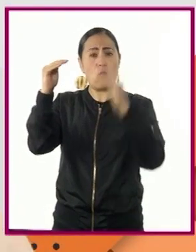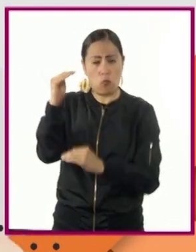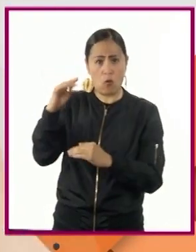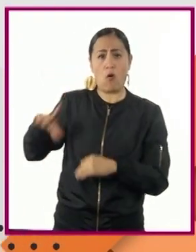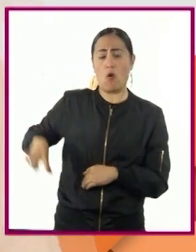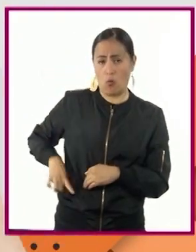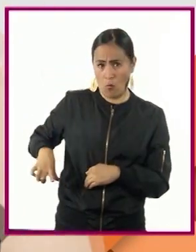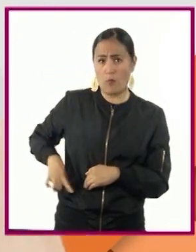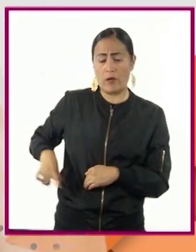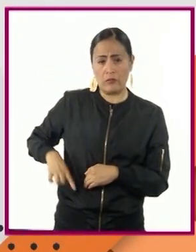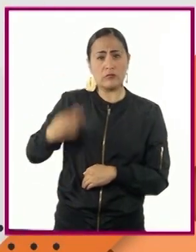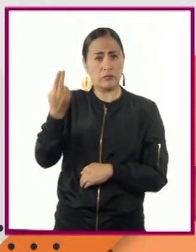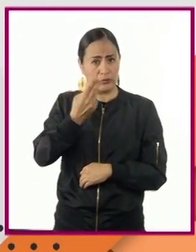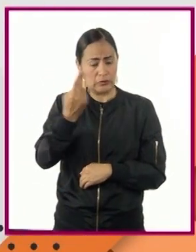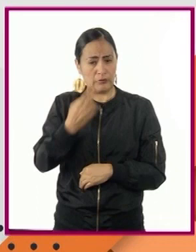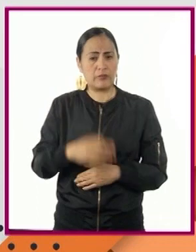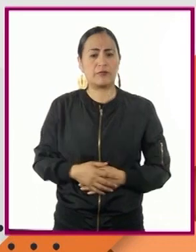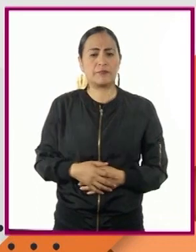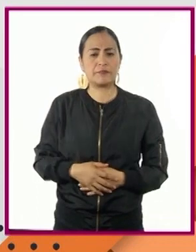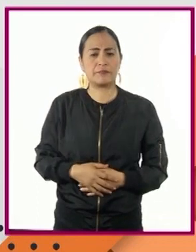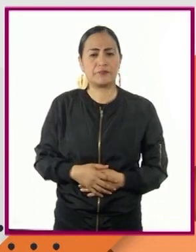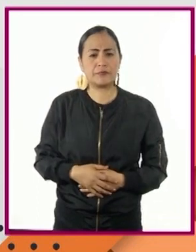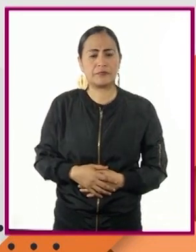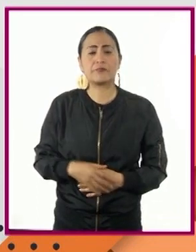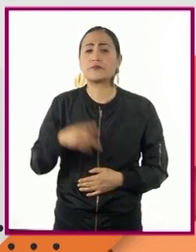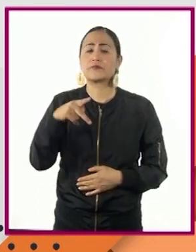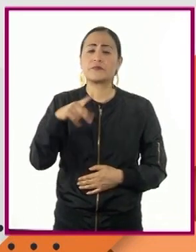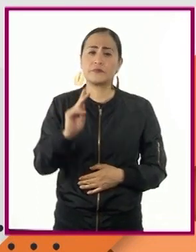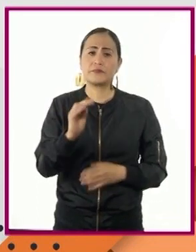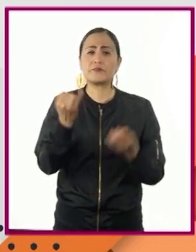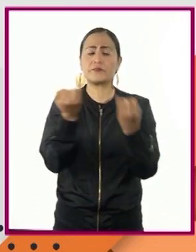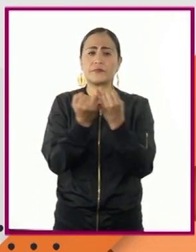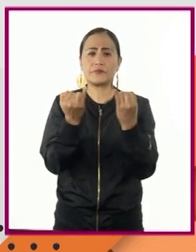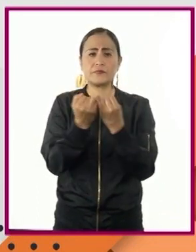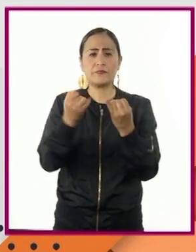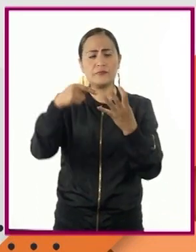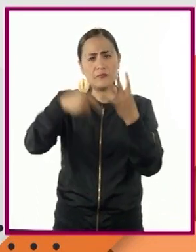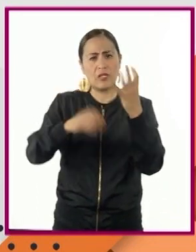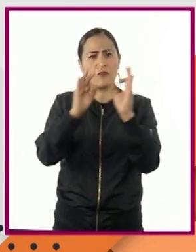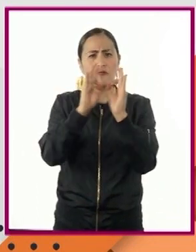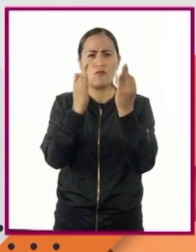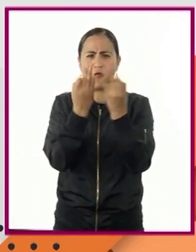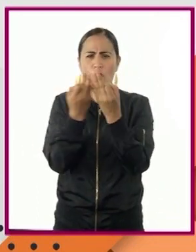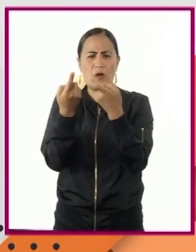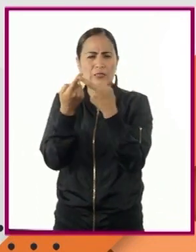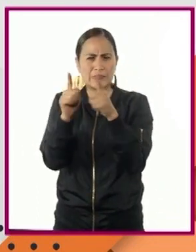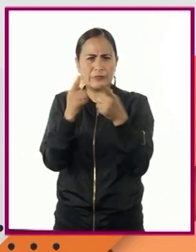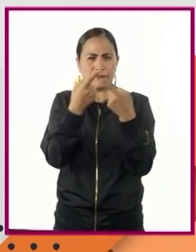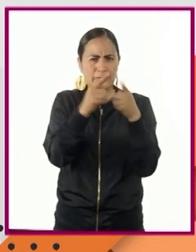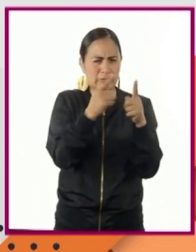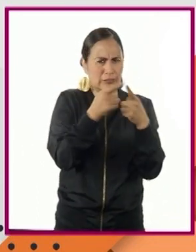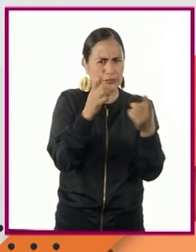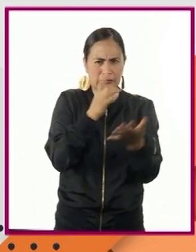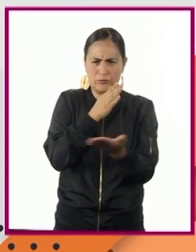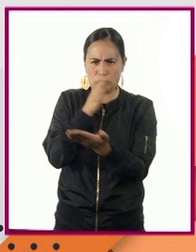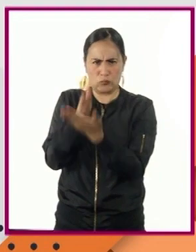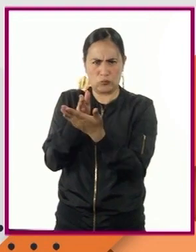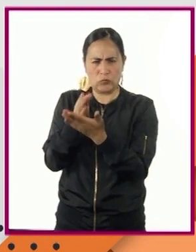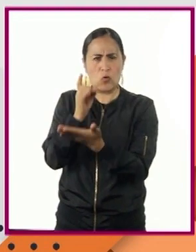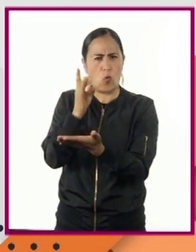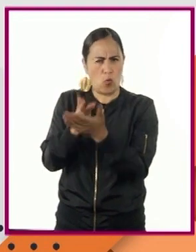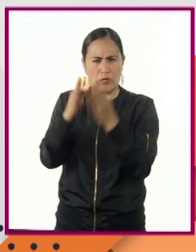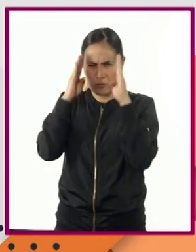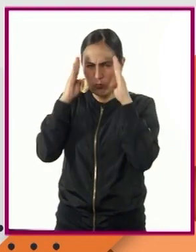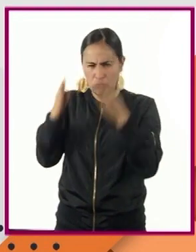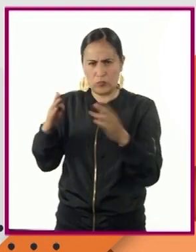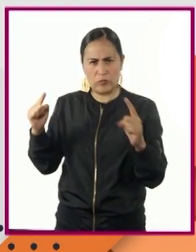en sus negocios temporales, dejándolo, sin embargo, con todos los medios necesarios que pueda consagrarse exclusivamente, como es